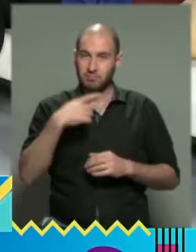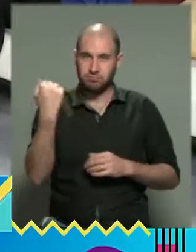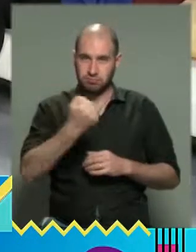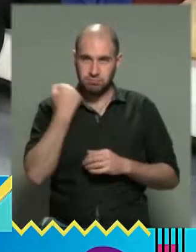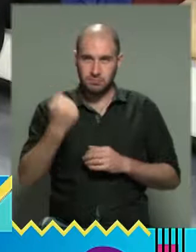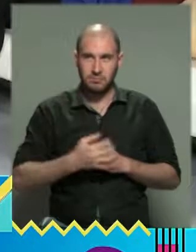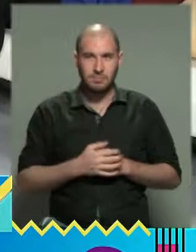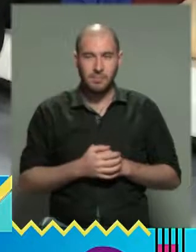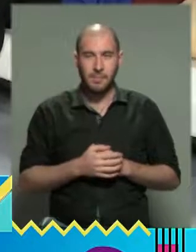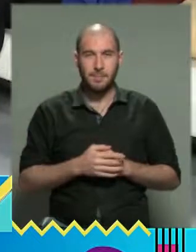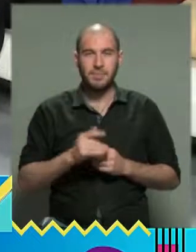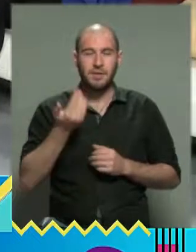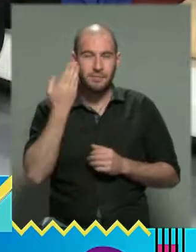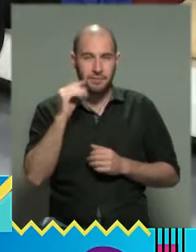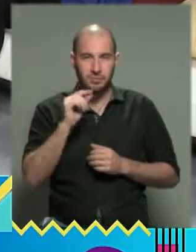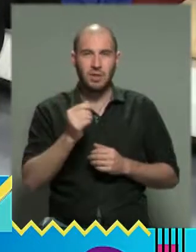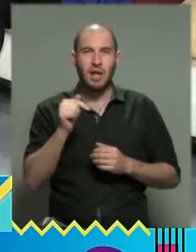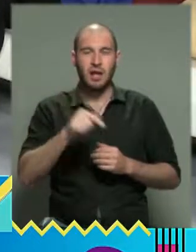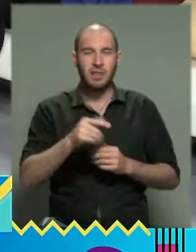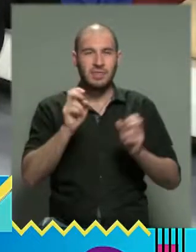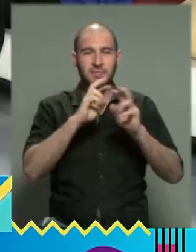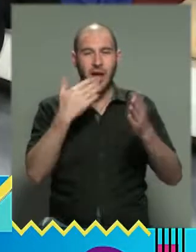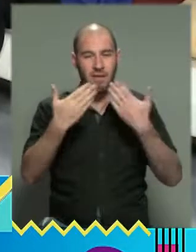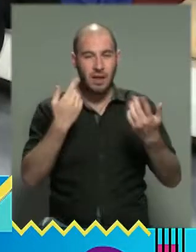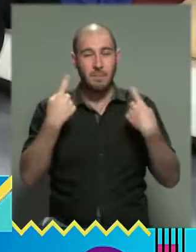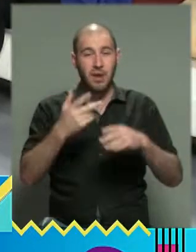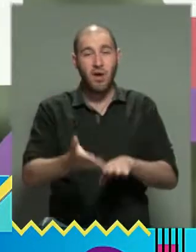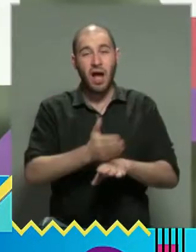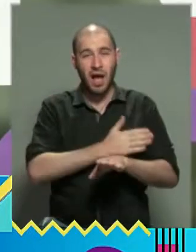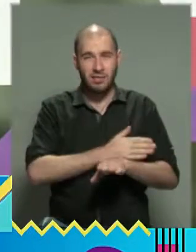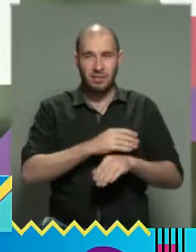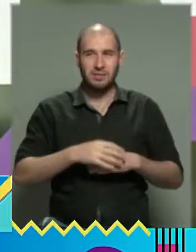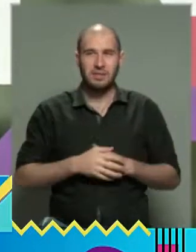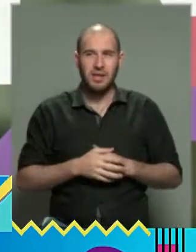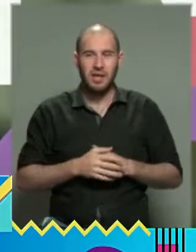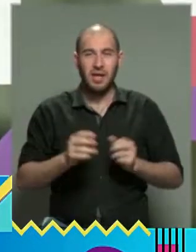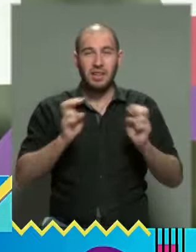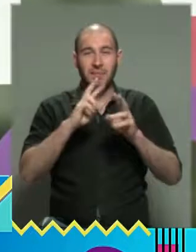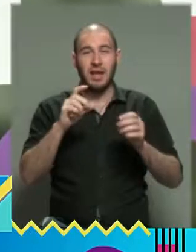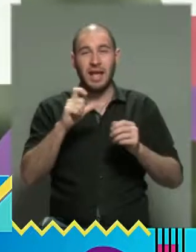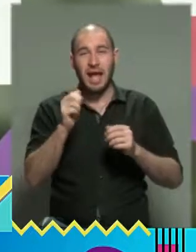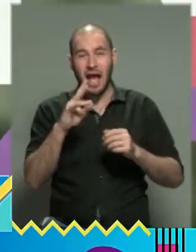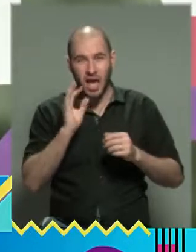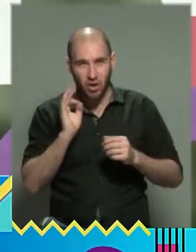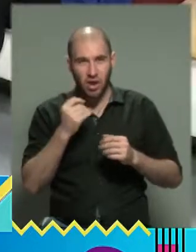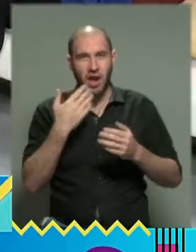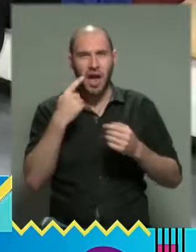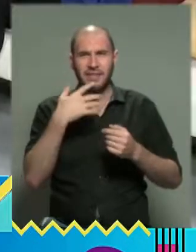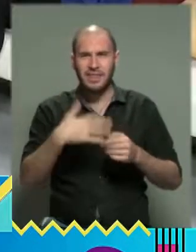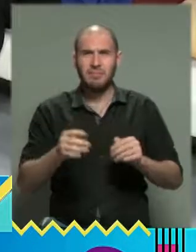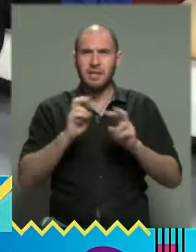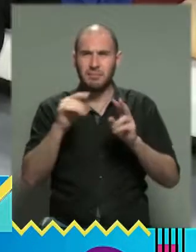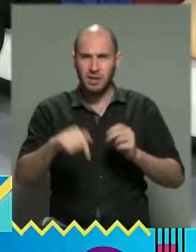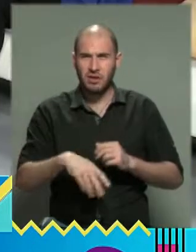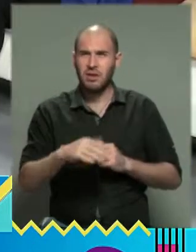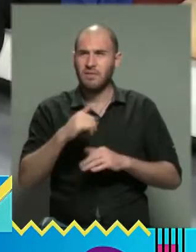importante la red social hoy para poder hablar del tema, pero antes vamos a ir a la columna de Caro para poder entender un poquito el tema,